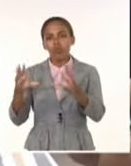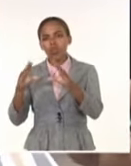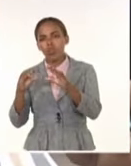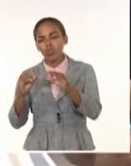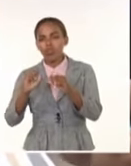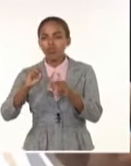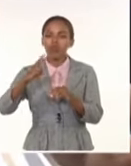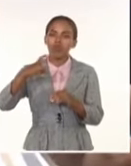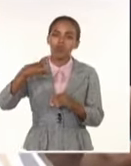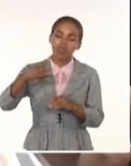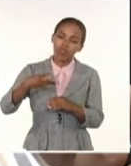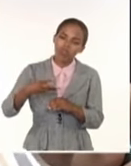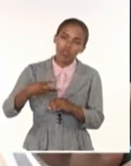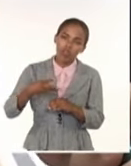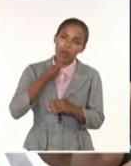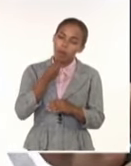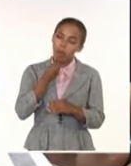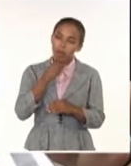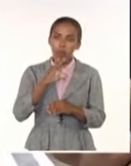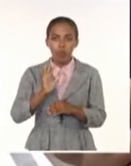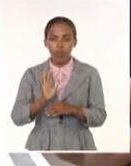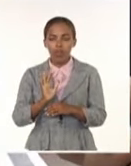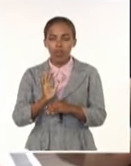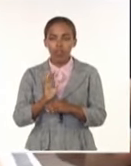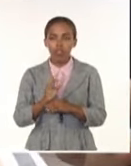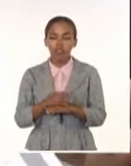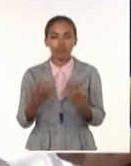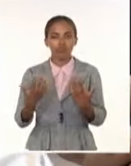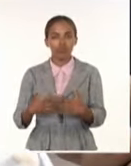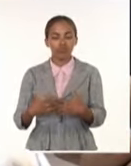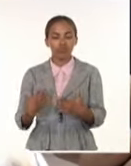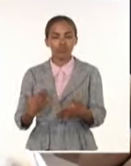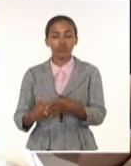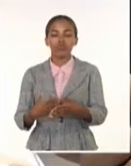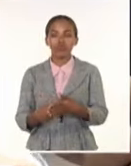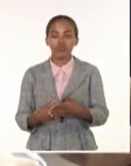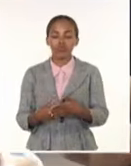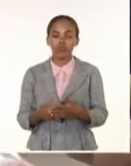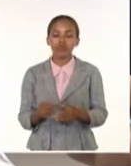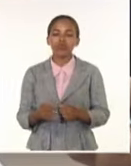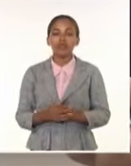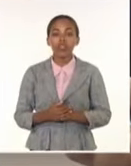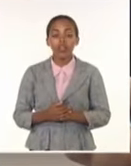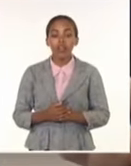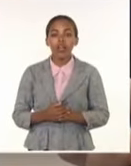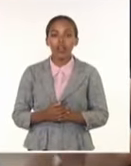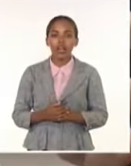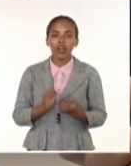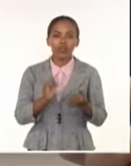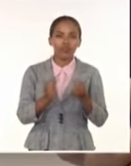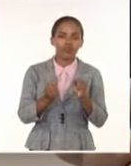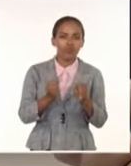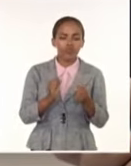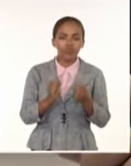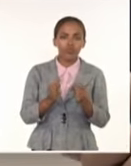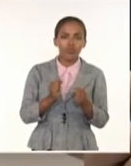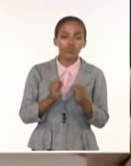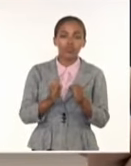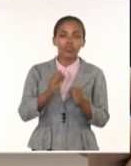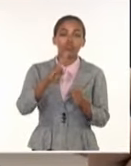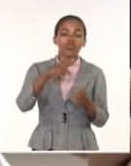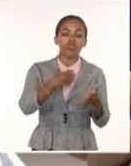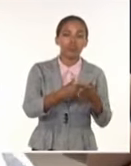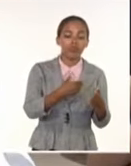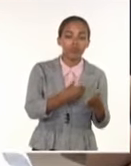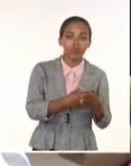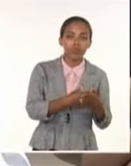ya se nos debe incorporar esta unidad al sistema y no tendríamos unidad en avería. Si tenemos en mantenimiento cuadro importante central, las dos unidades en la termoeléctrica